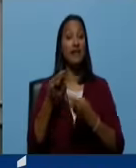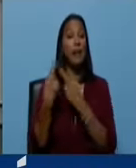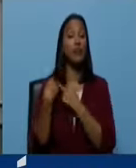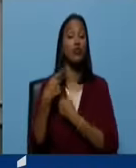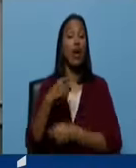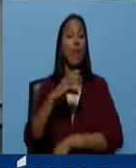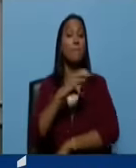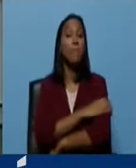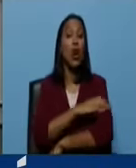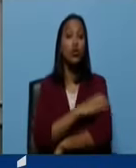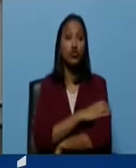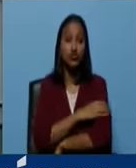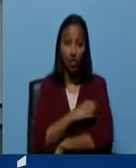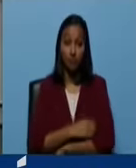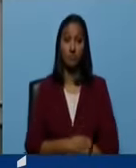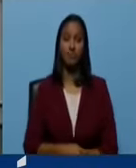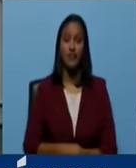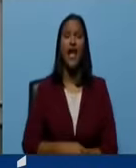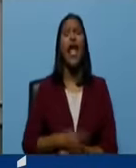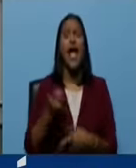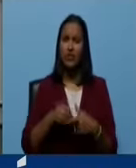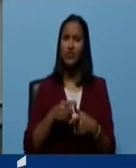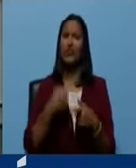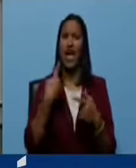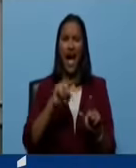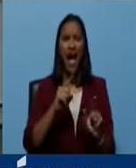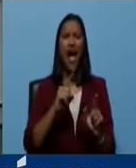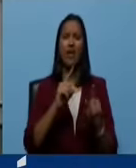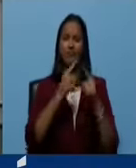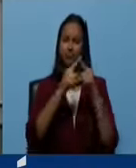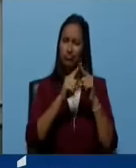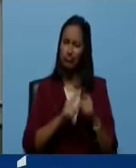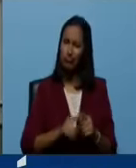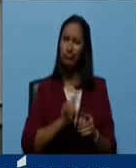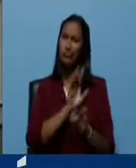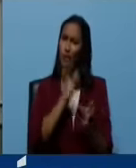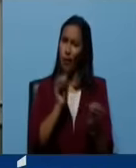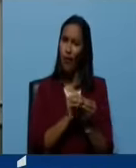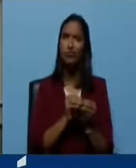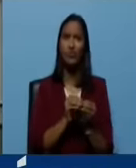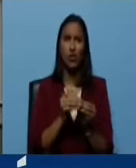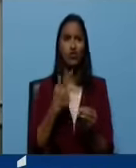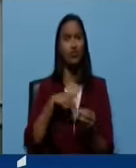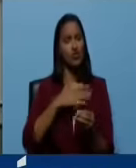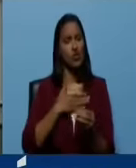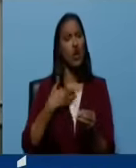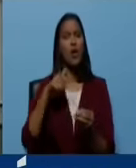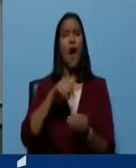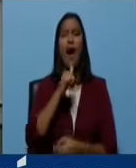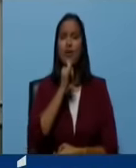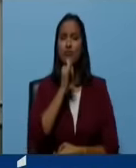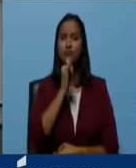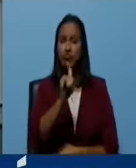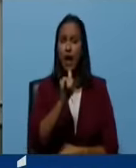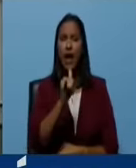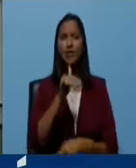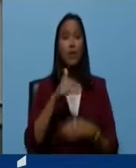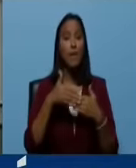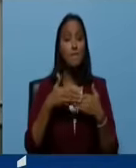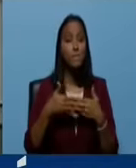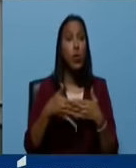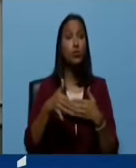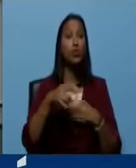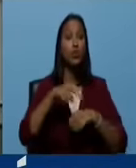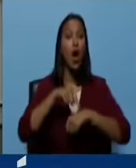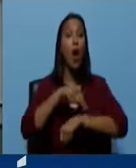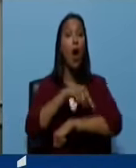Esto todo tiene una conclusión. Quiero entonces anunciar que en las próximas horas el